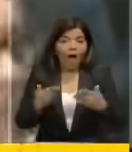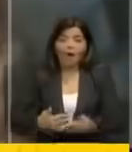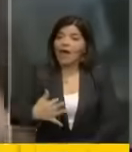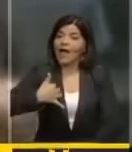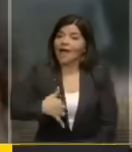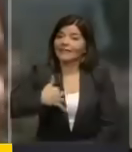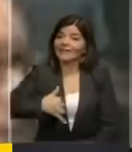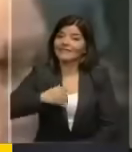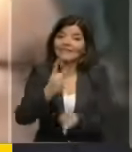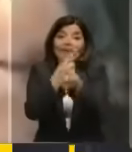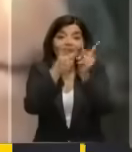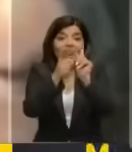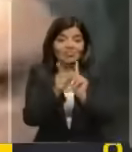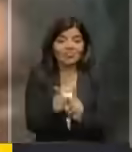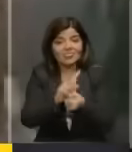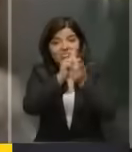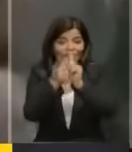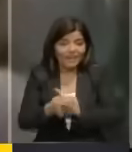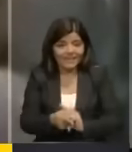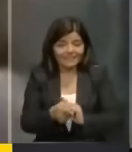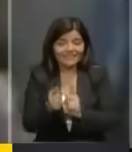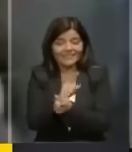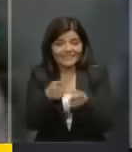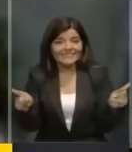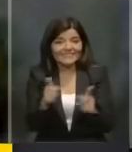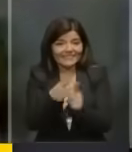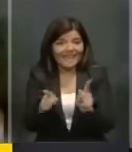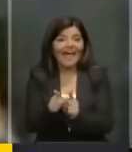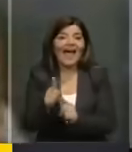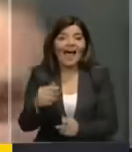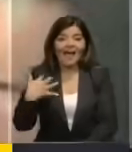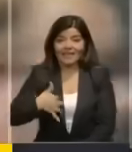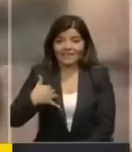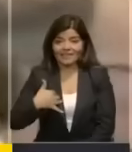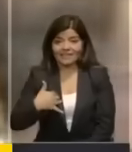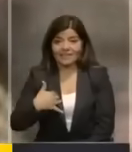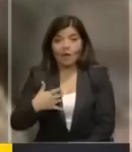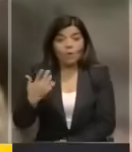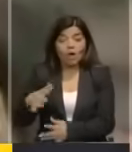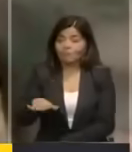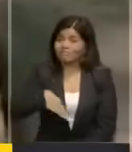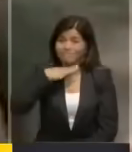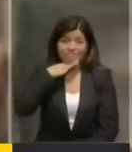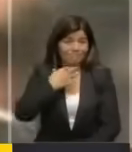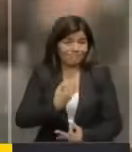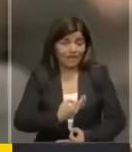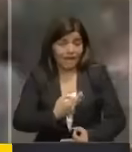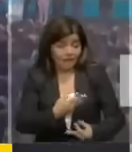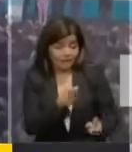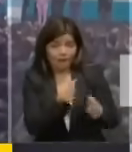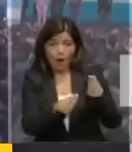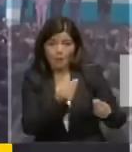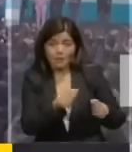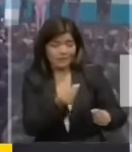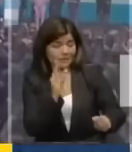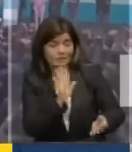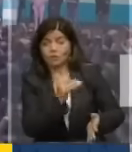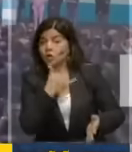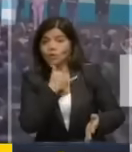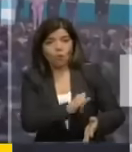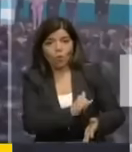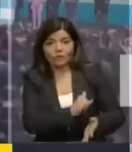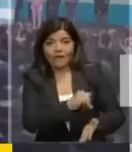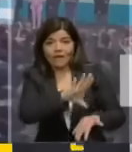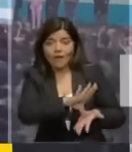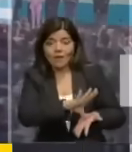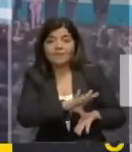Argentina distinta, para darle la posibilidad a quienes directamente no estaban conformes, ¿no?, con lo que estaba ocurriendo en ese país, una